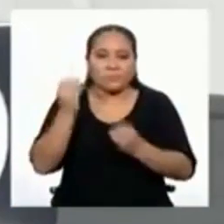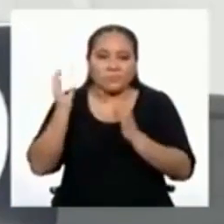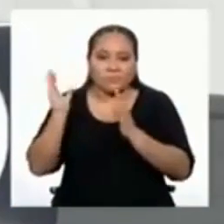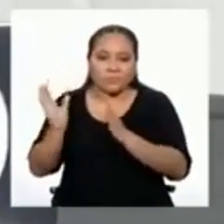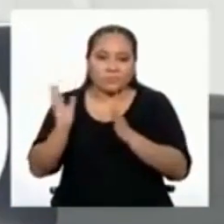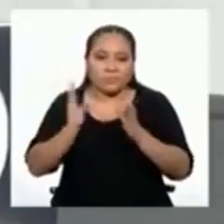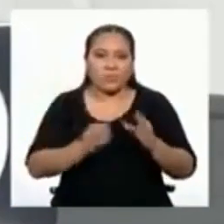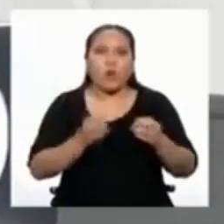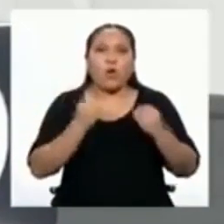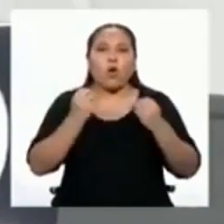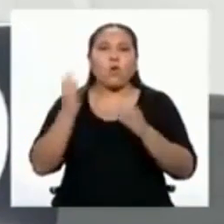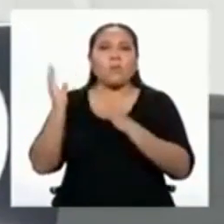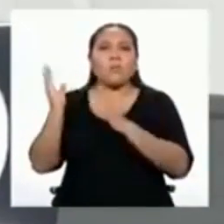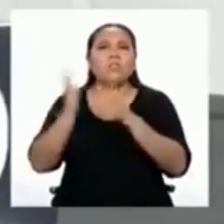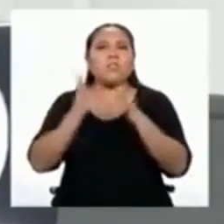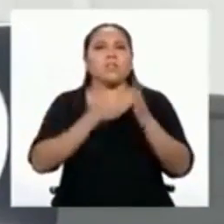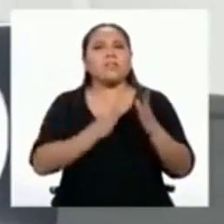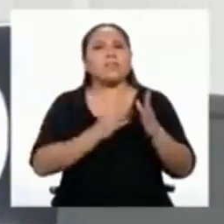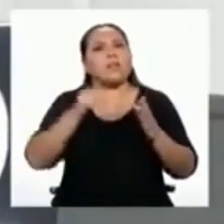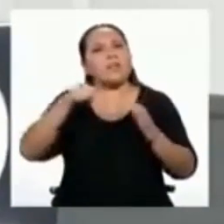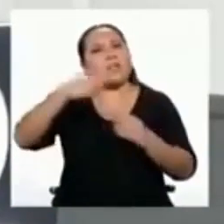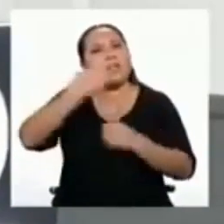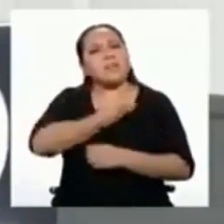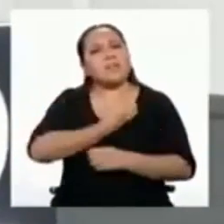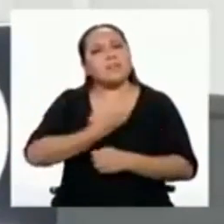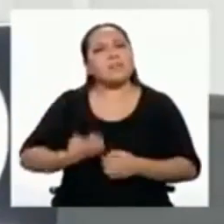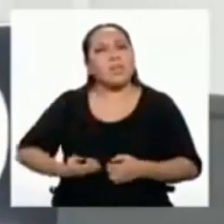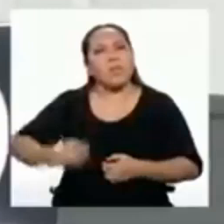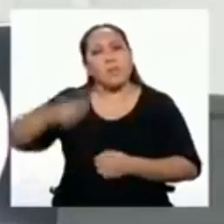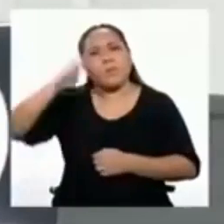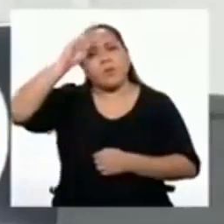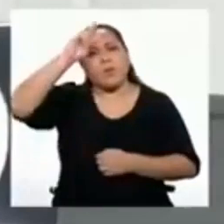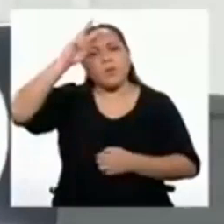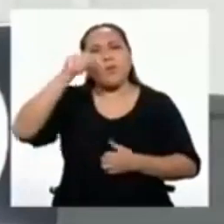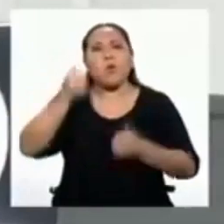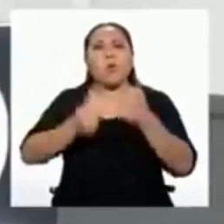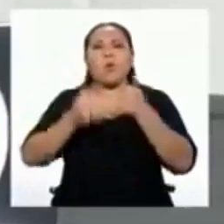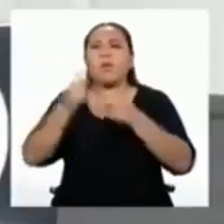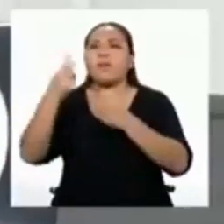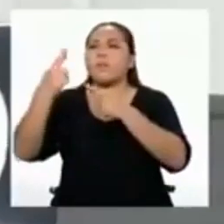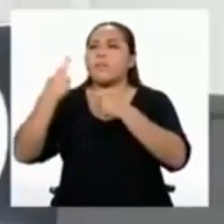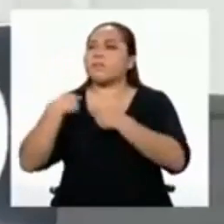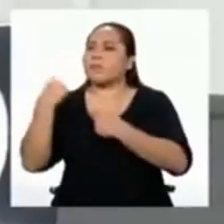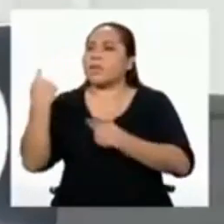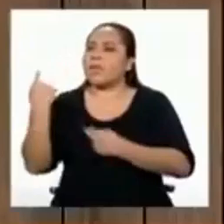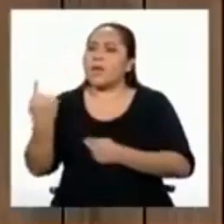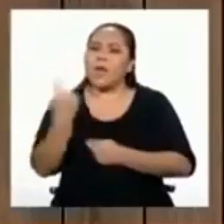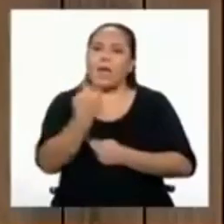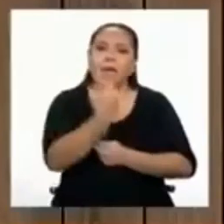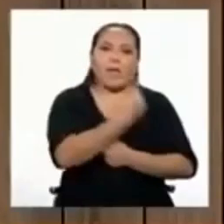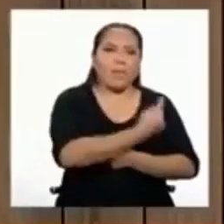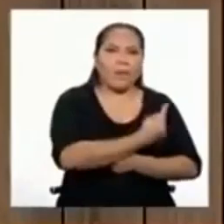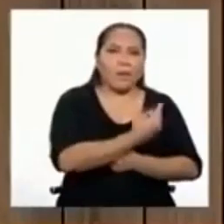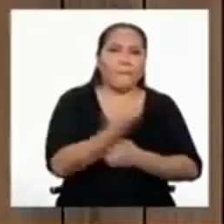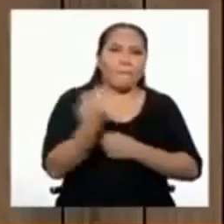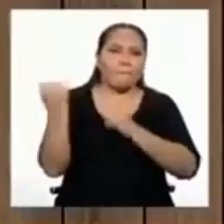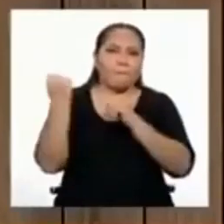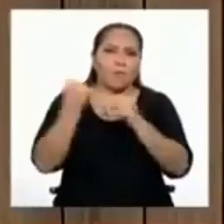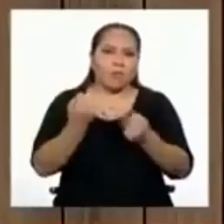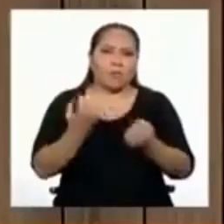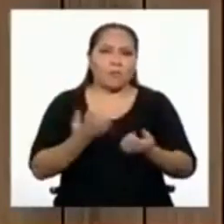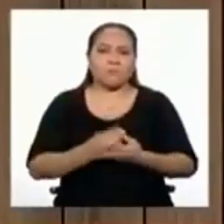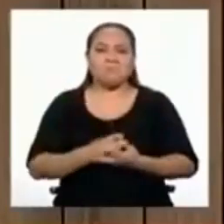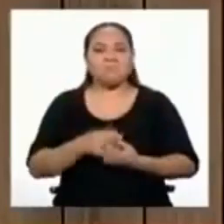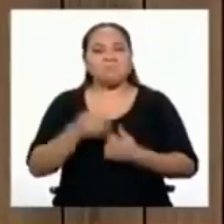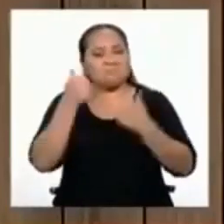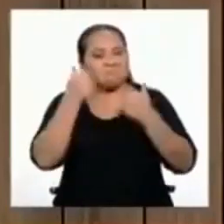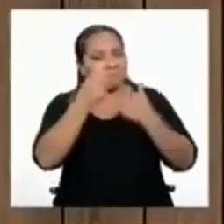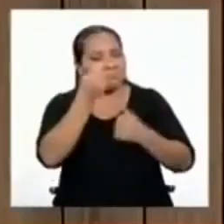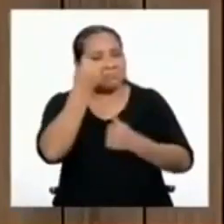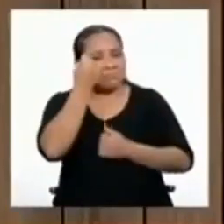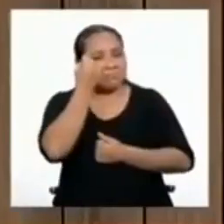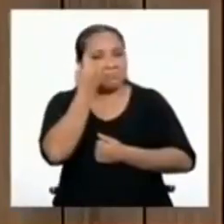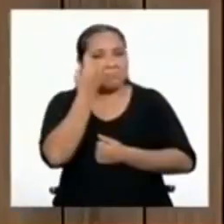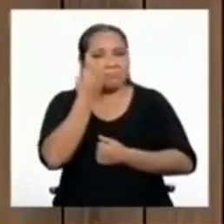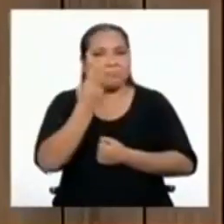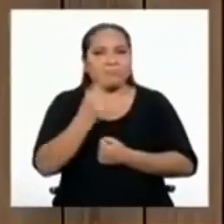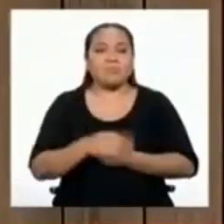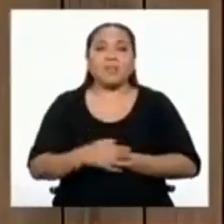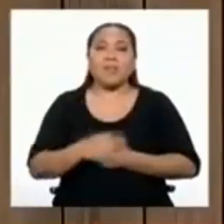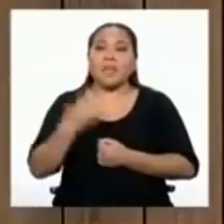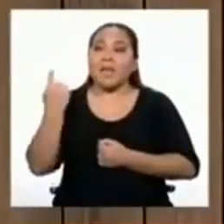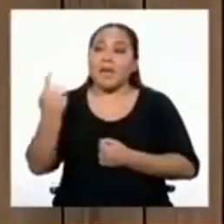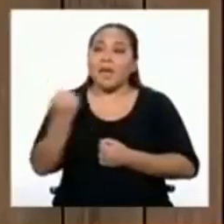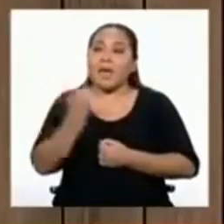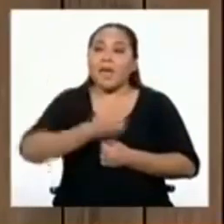está organizado el Estado peruano y de qué se encarga cada poder o cada nivel de gobierno. Qué bueno que hayas entendido. Y